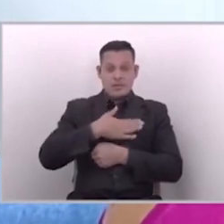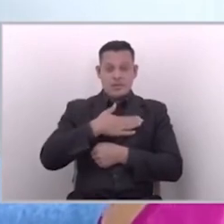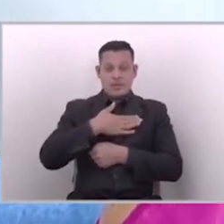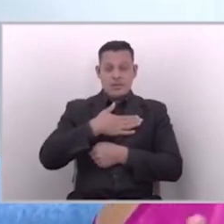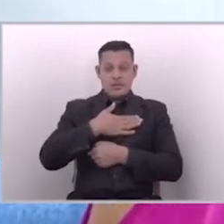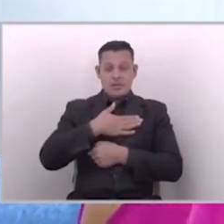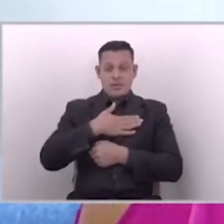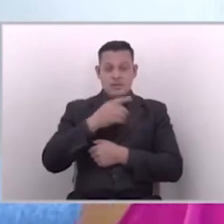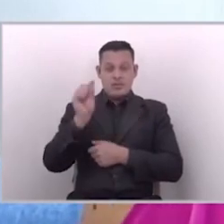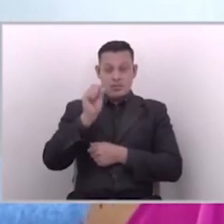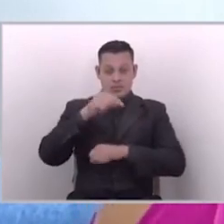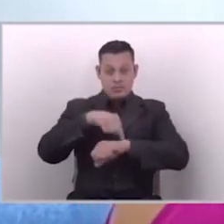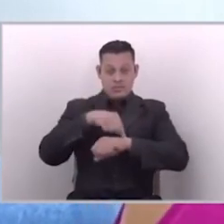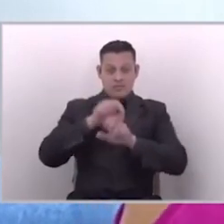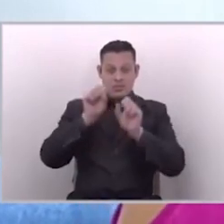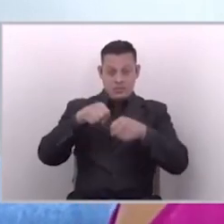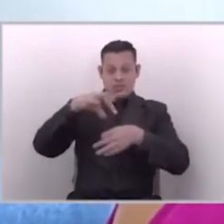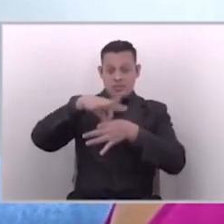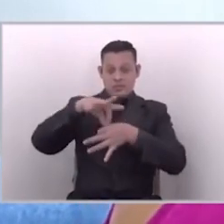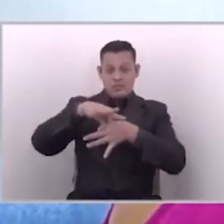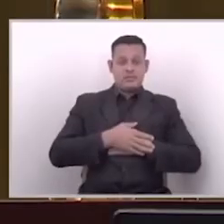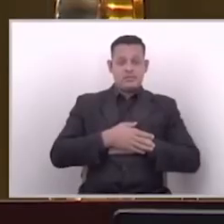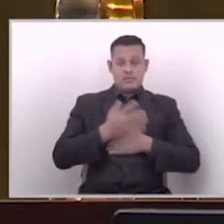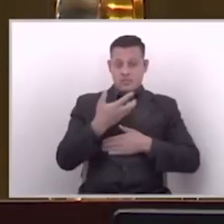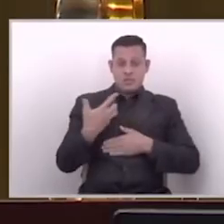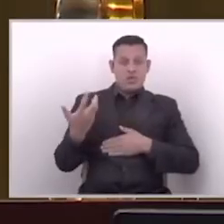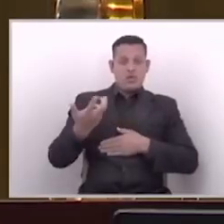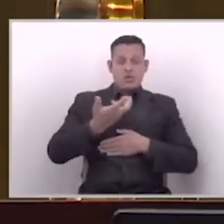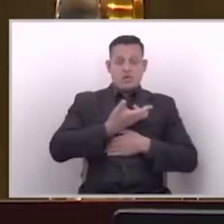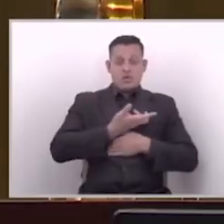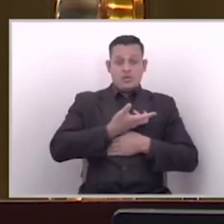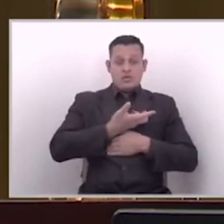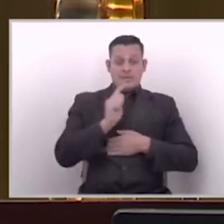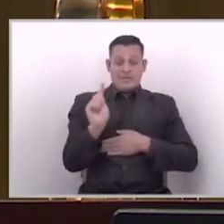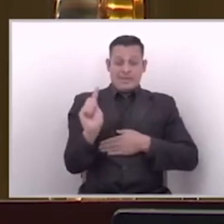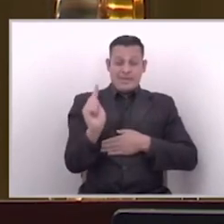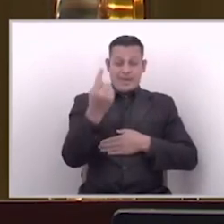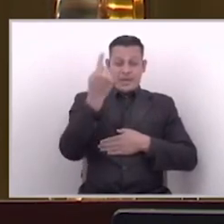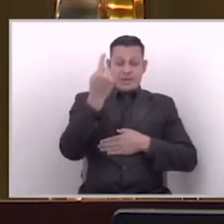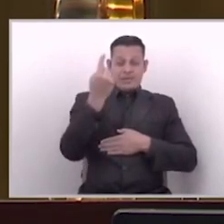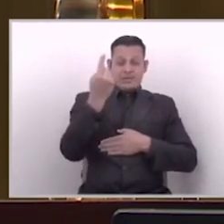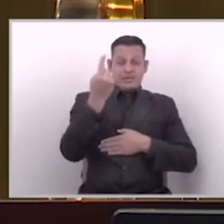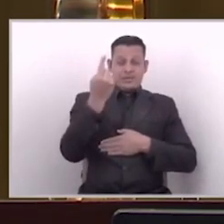que estar habilitadas para ejercer el voto. Nosotros somos los primeros